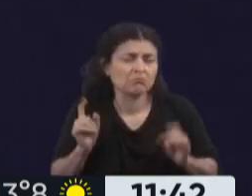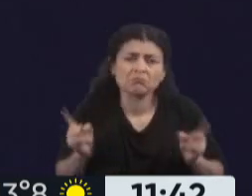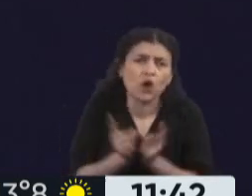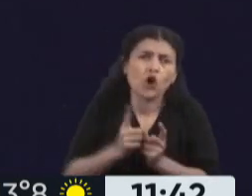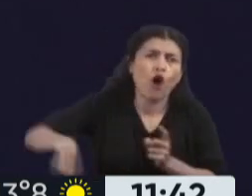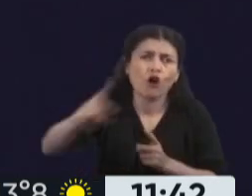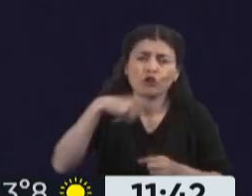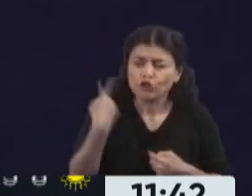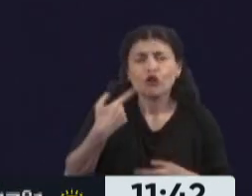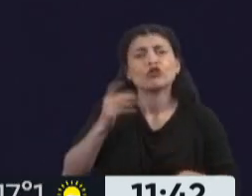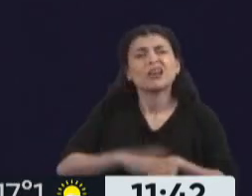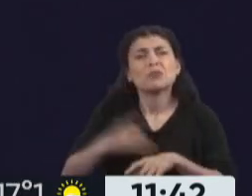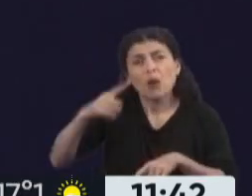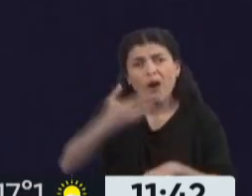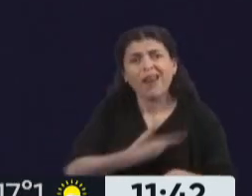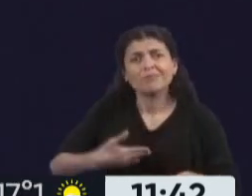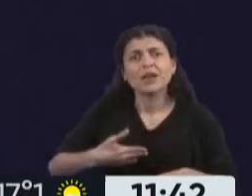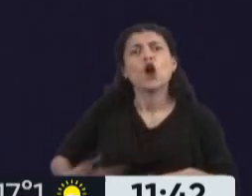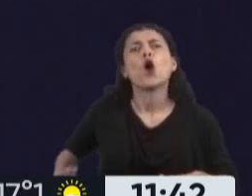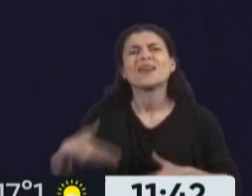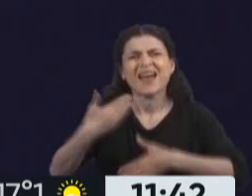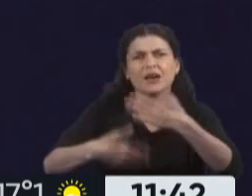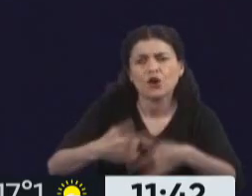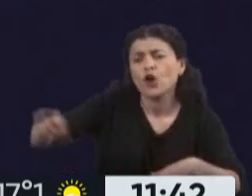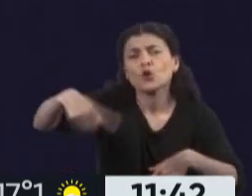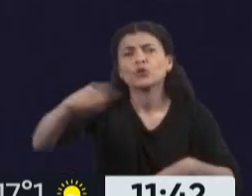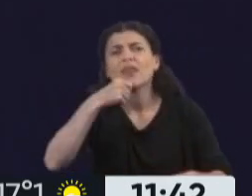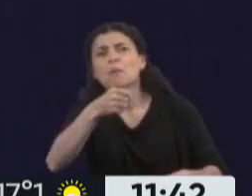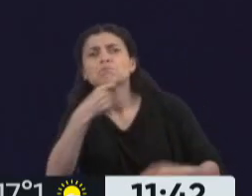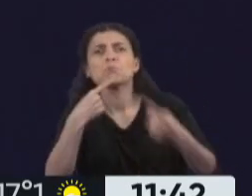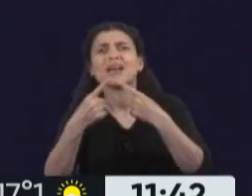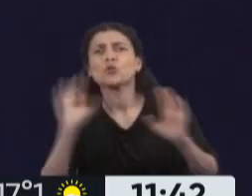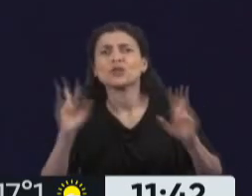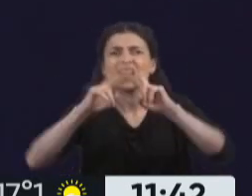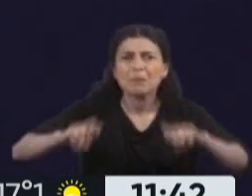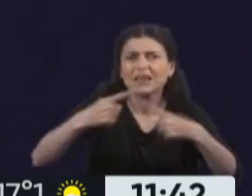ustedes están para decir la verdad. Y eso tiene que ser una conjunción que tiene que funcionar así.